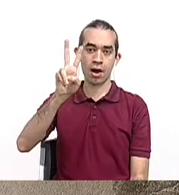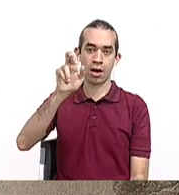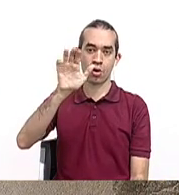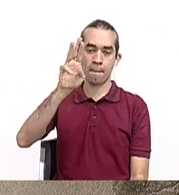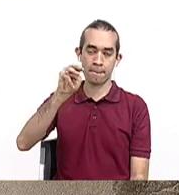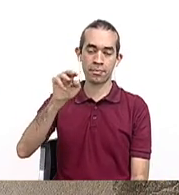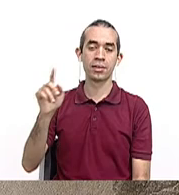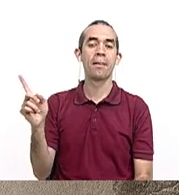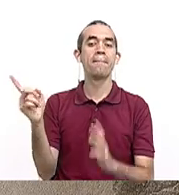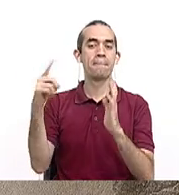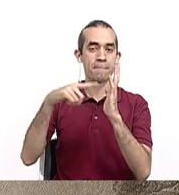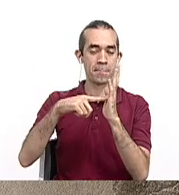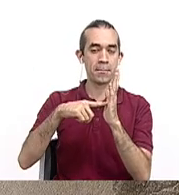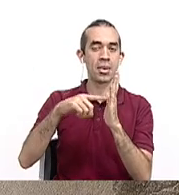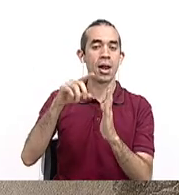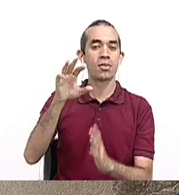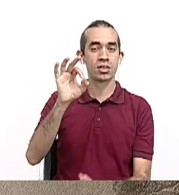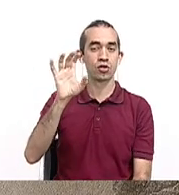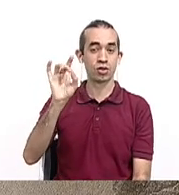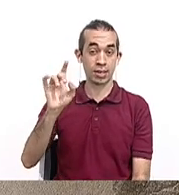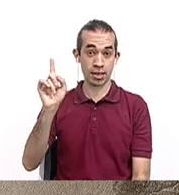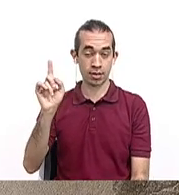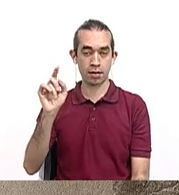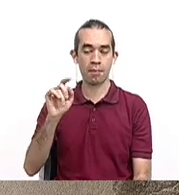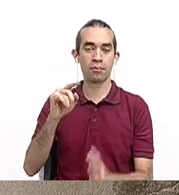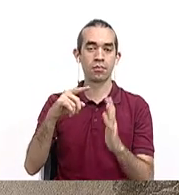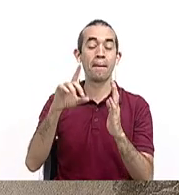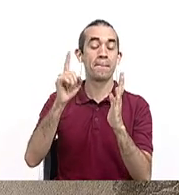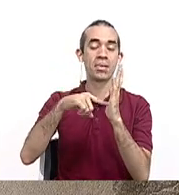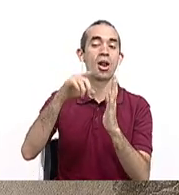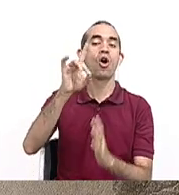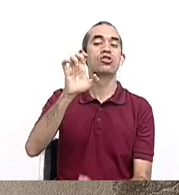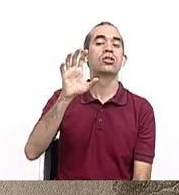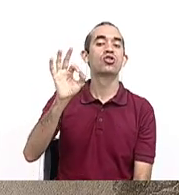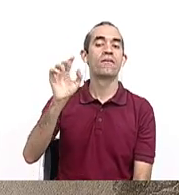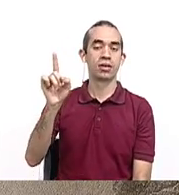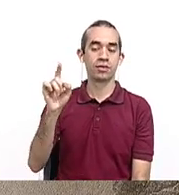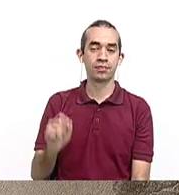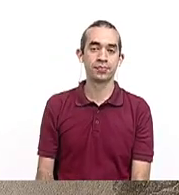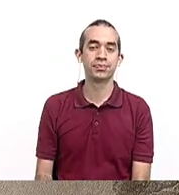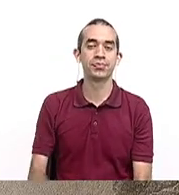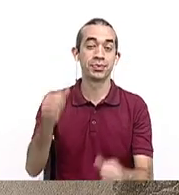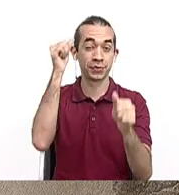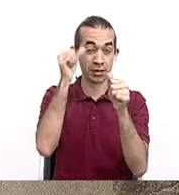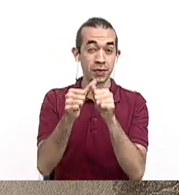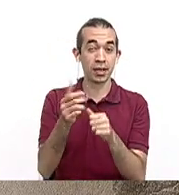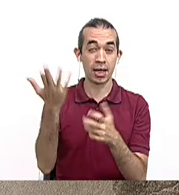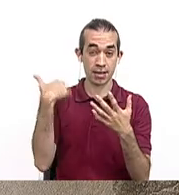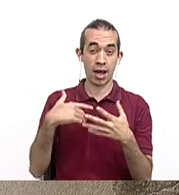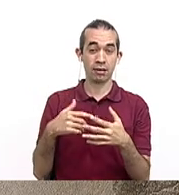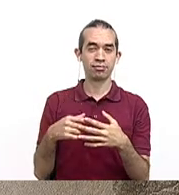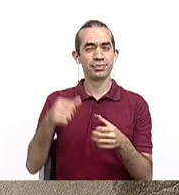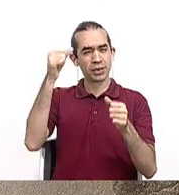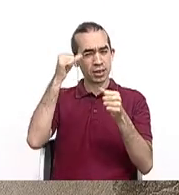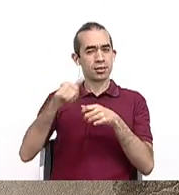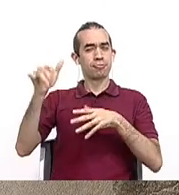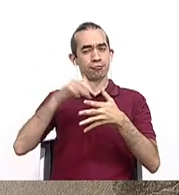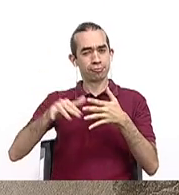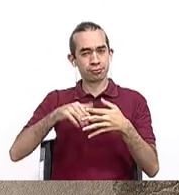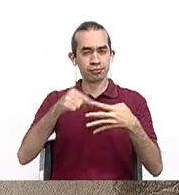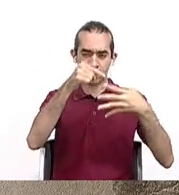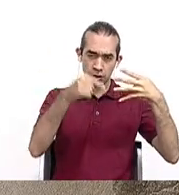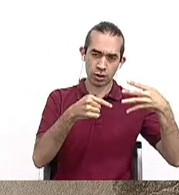de determinarlo recuerden que habíamos visto elementos de externos e internos de